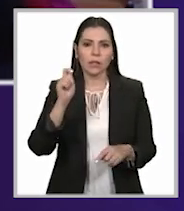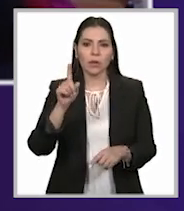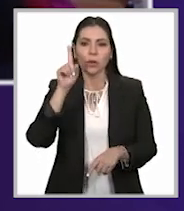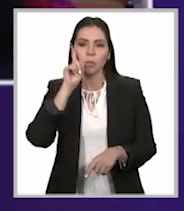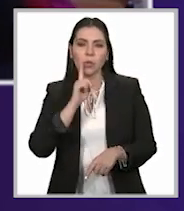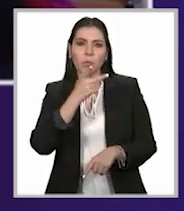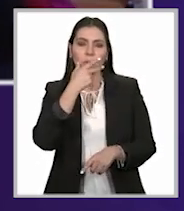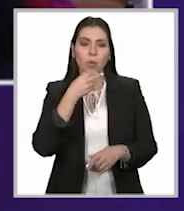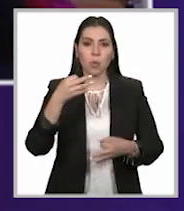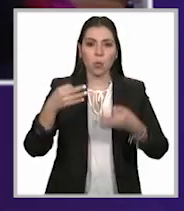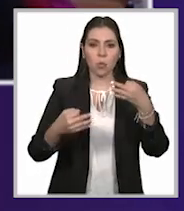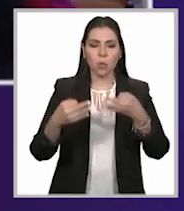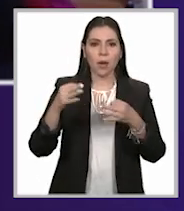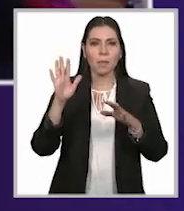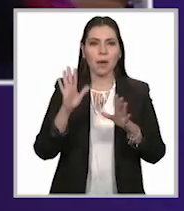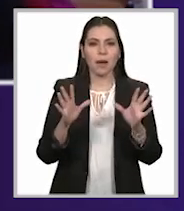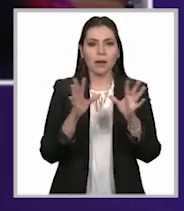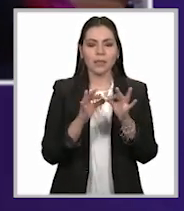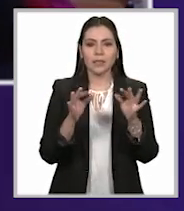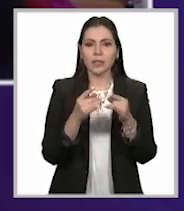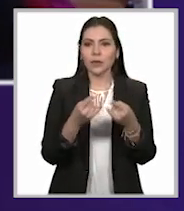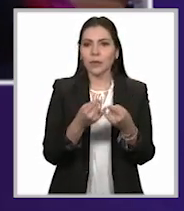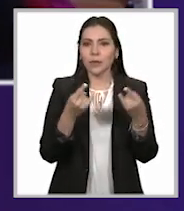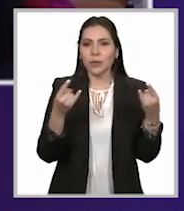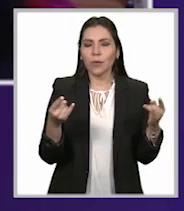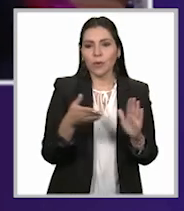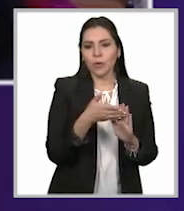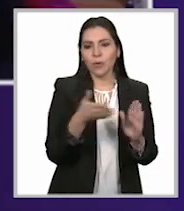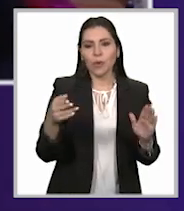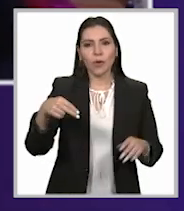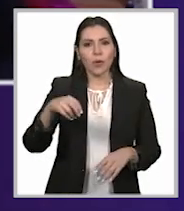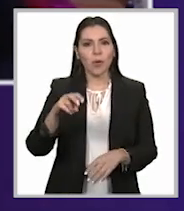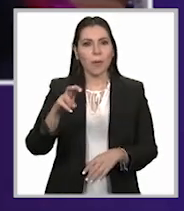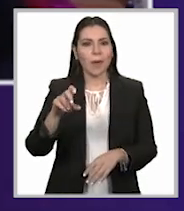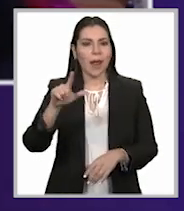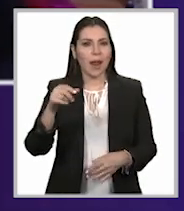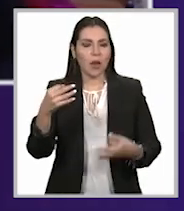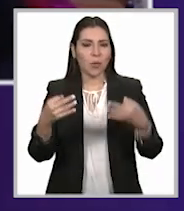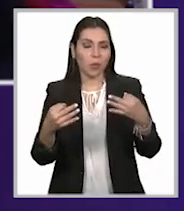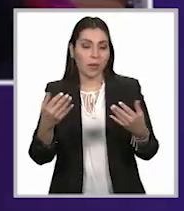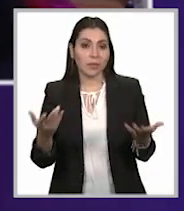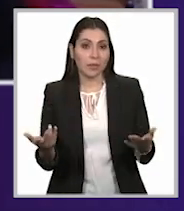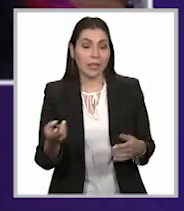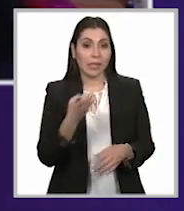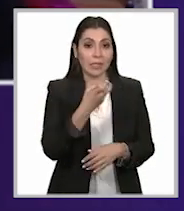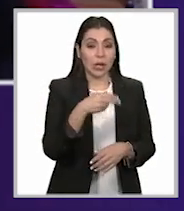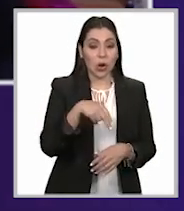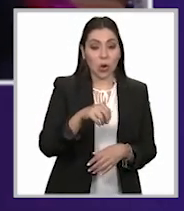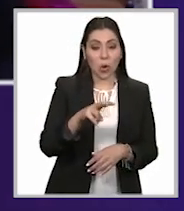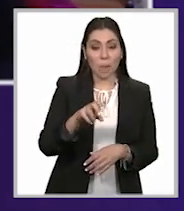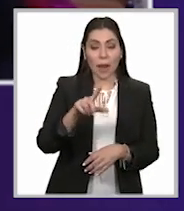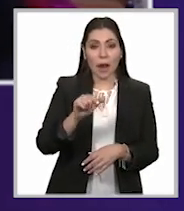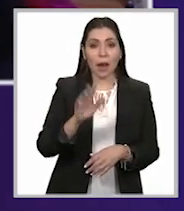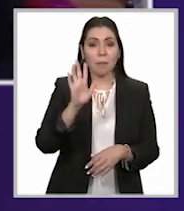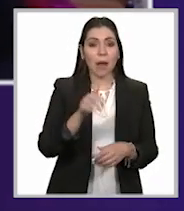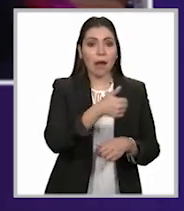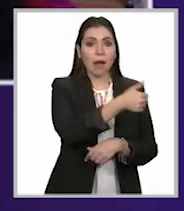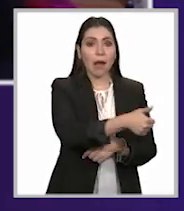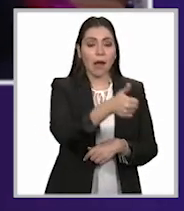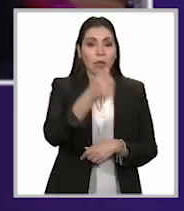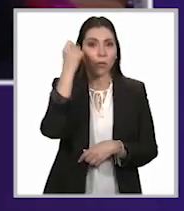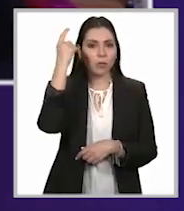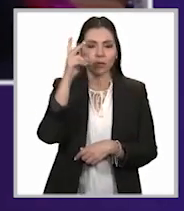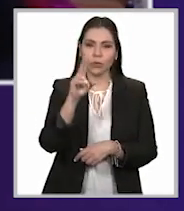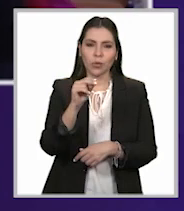Las juezas y los jueces están escribiendo una gran novela judicial. Hay que entenderlo de esta manera, no son novelas independientes, es una gran